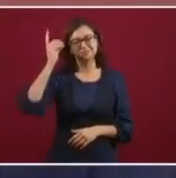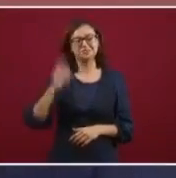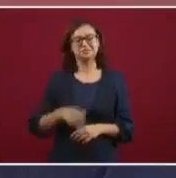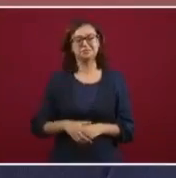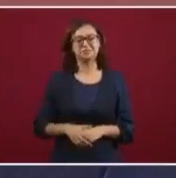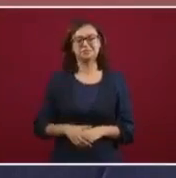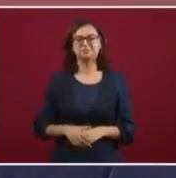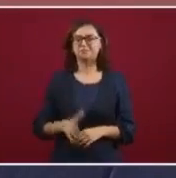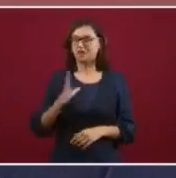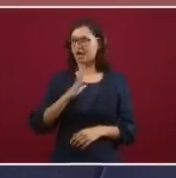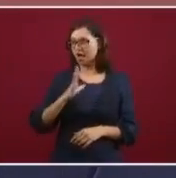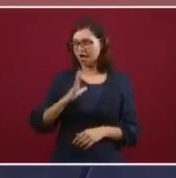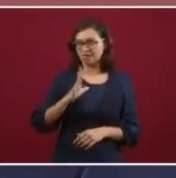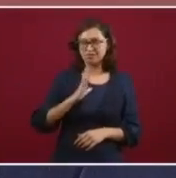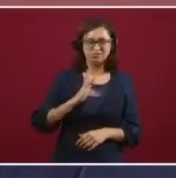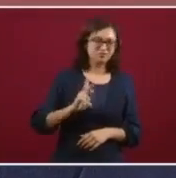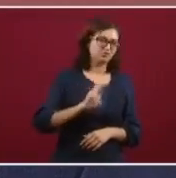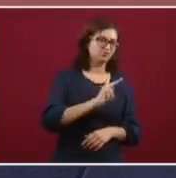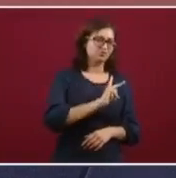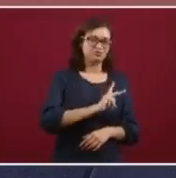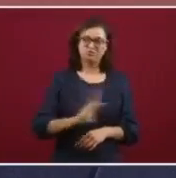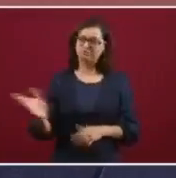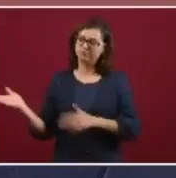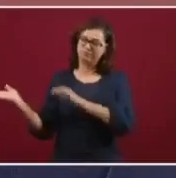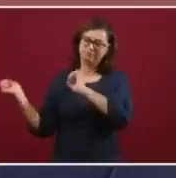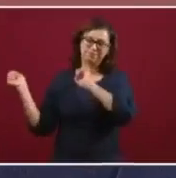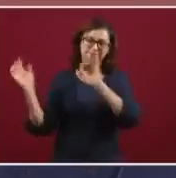que se tengan.